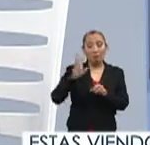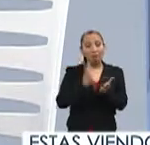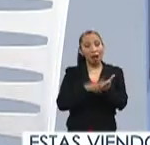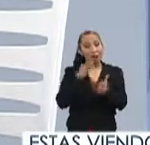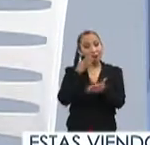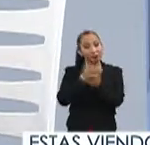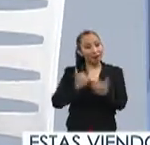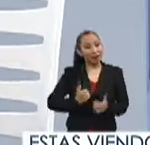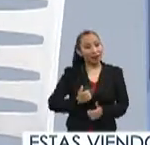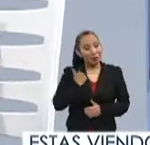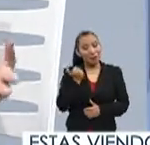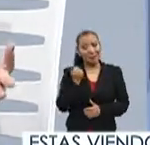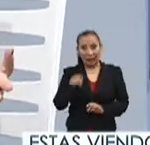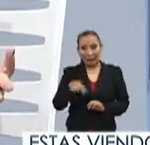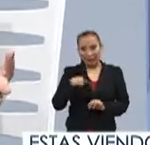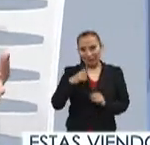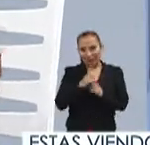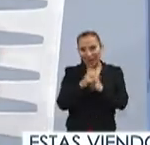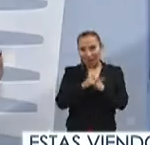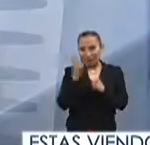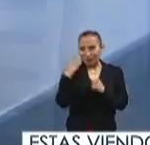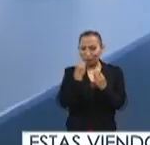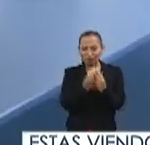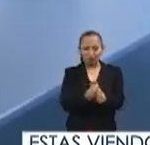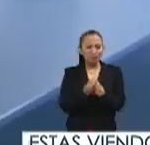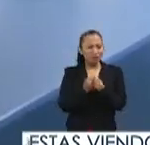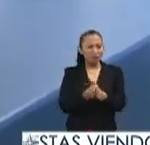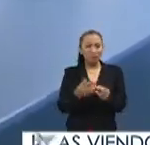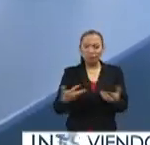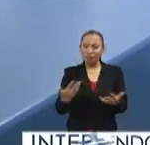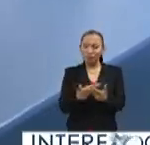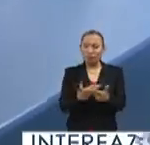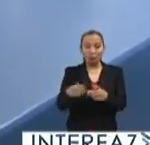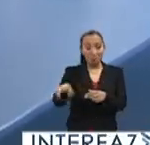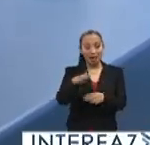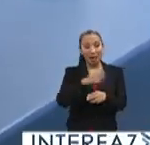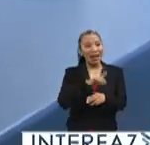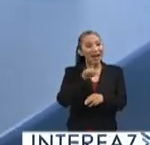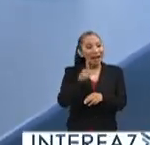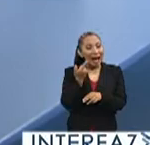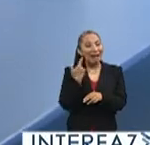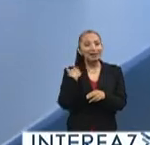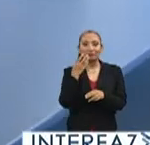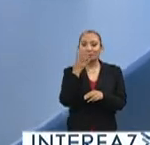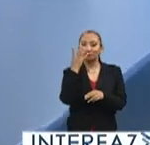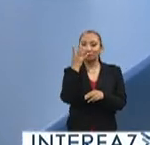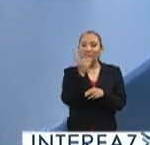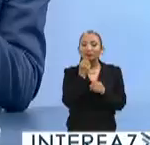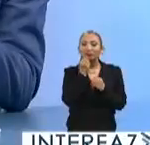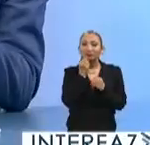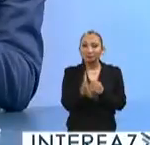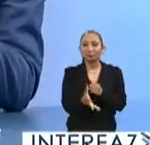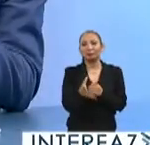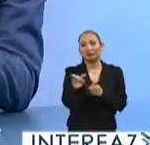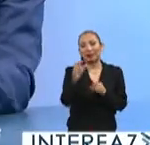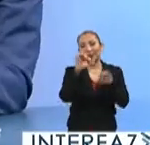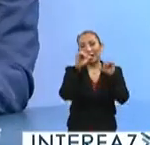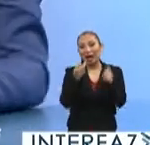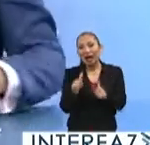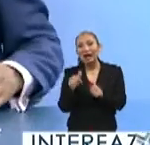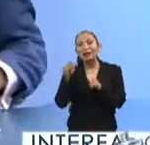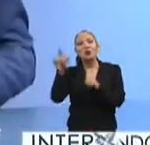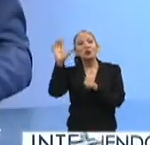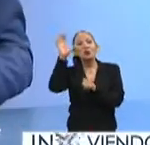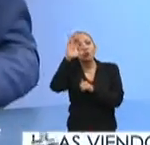la pena aprovechar, ya que estamos en este país tan vasto. Claro, y que los convierten precisamente en eso, ¿no? En exquisiteces